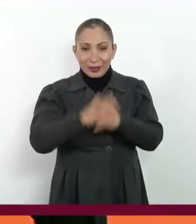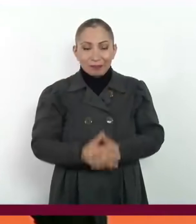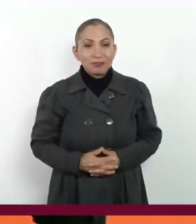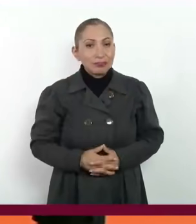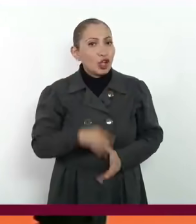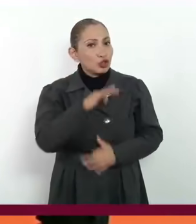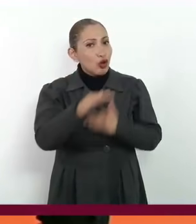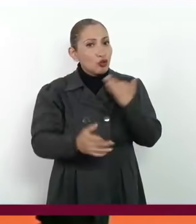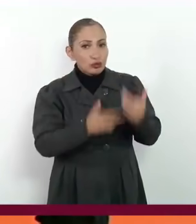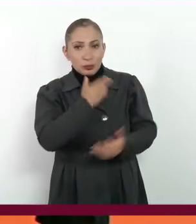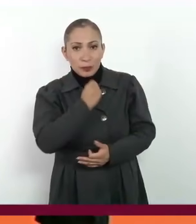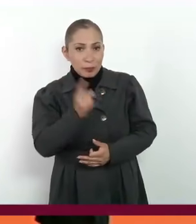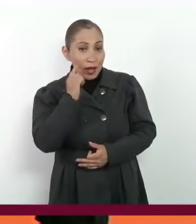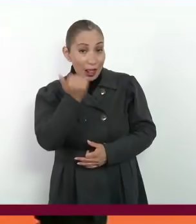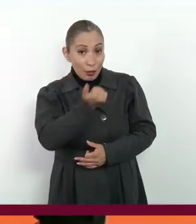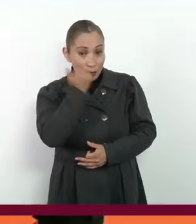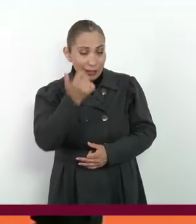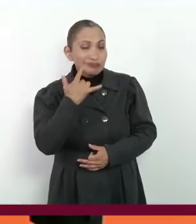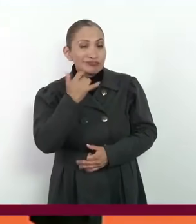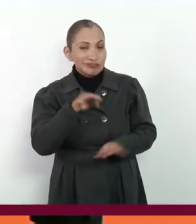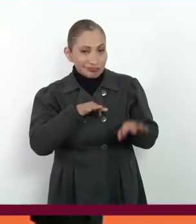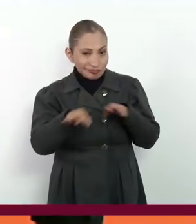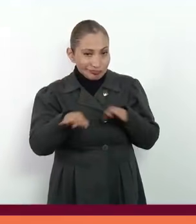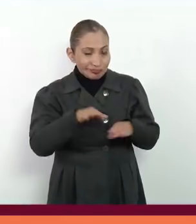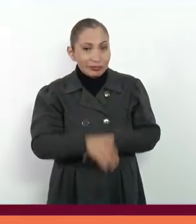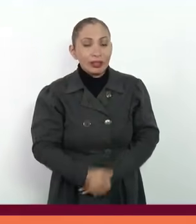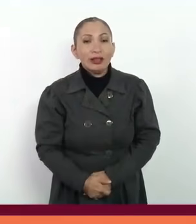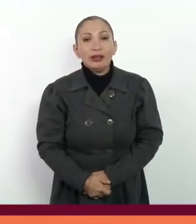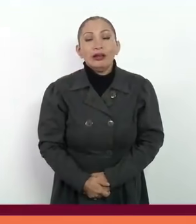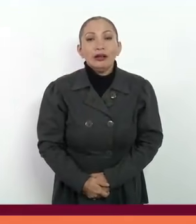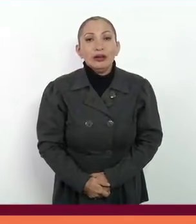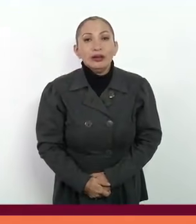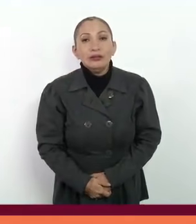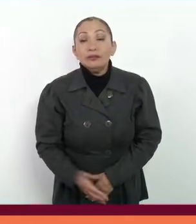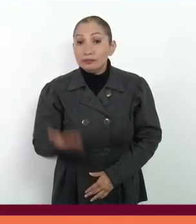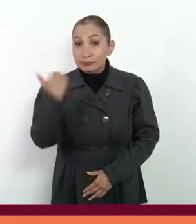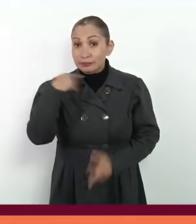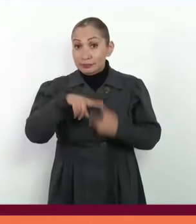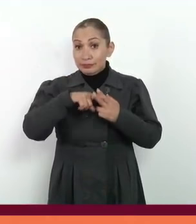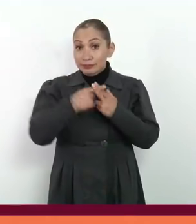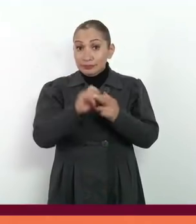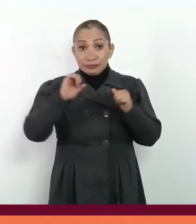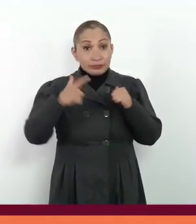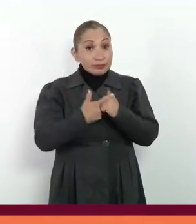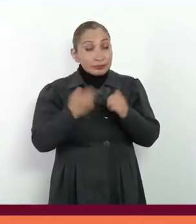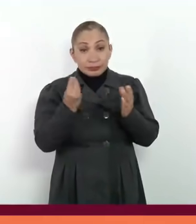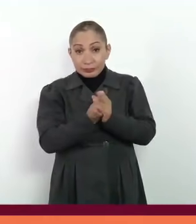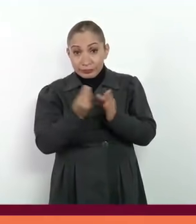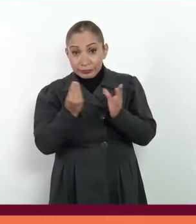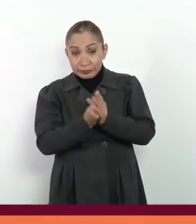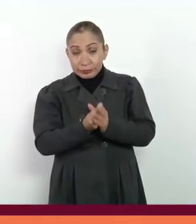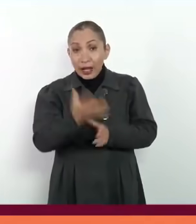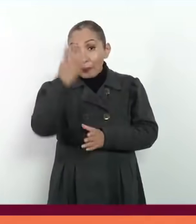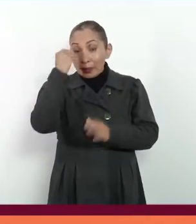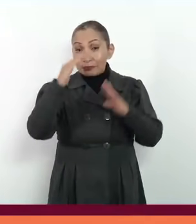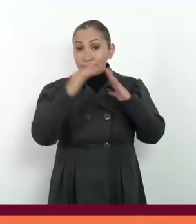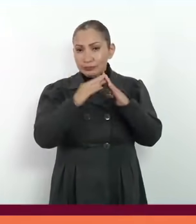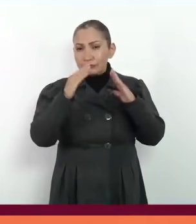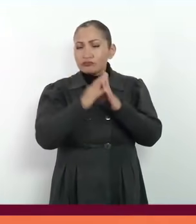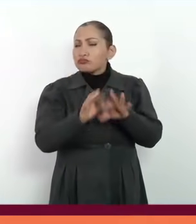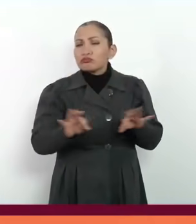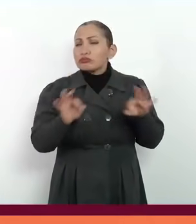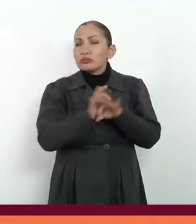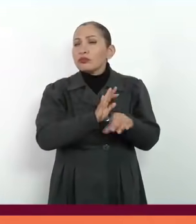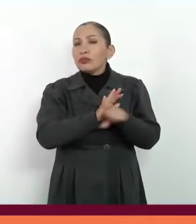en Casa, en la que todas y todos nos esforzamos. Recuerden que antes de iniciar alguna sesión de Aprende en Casa,